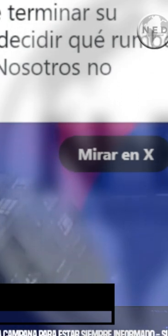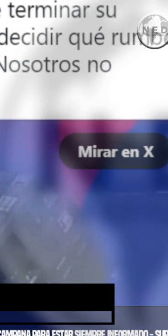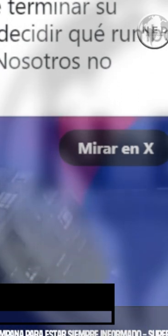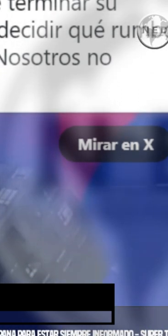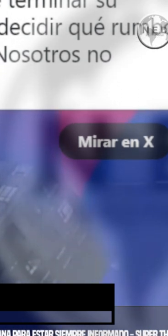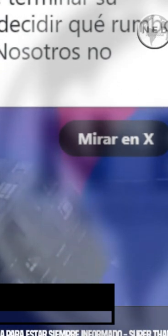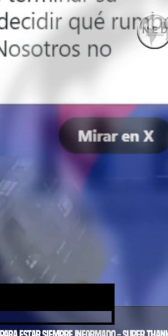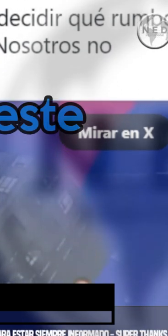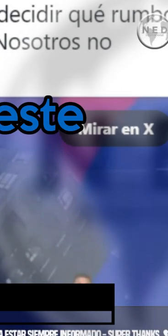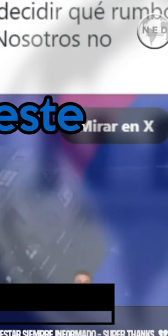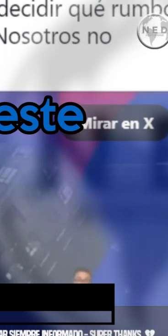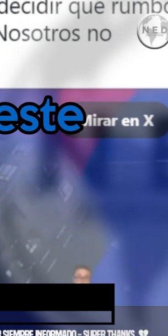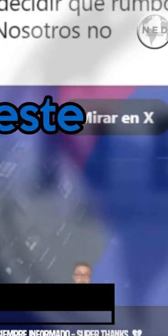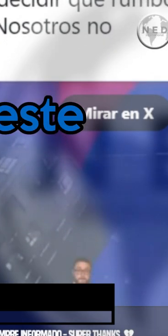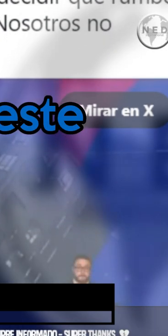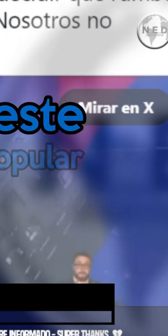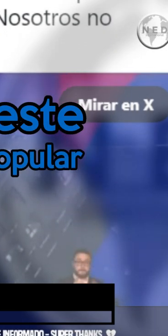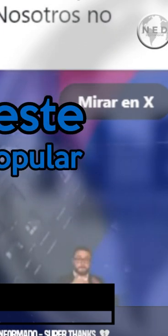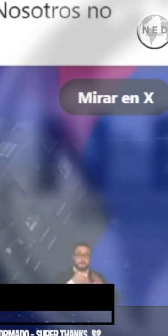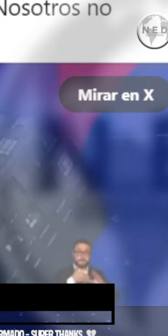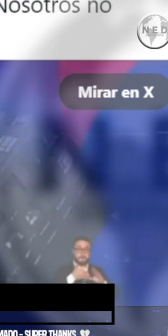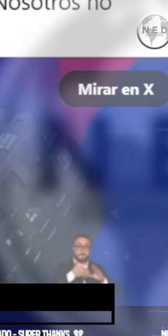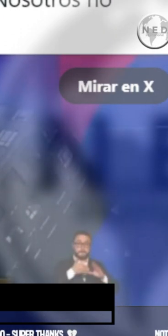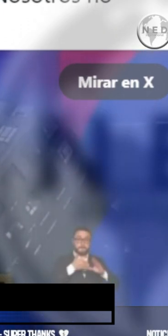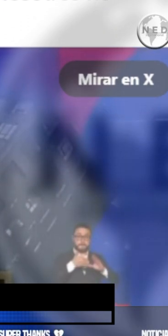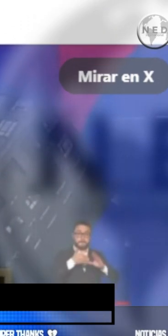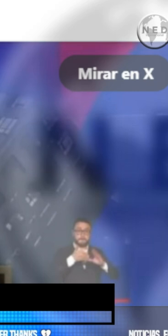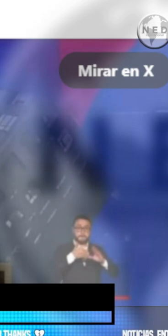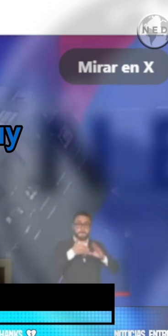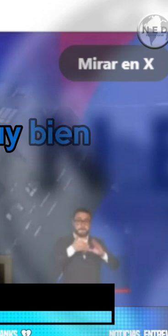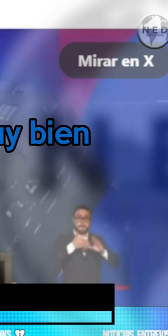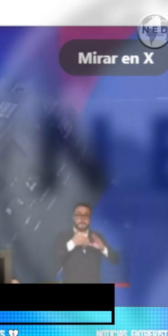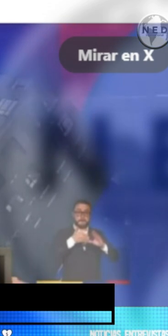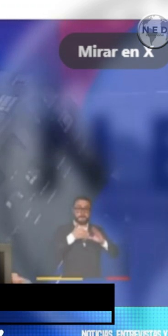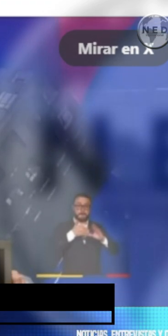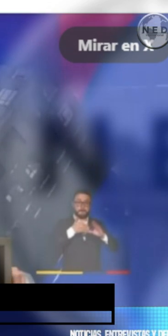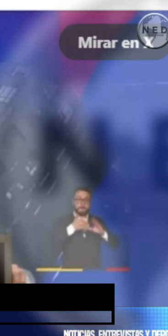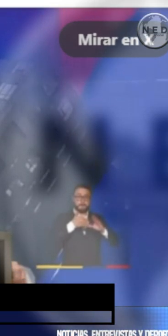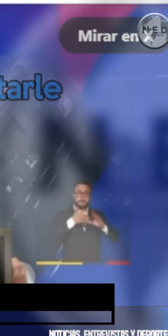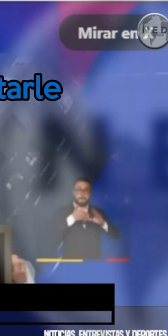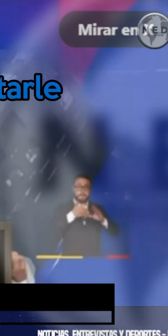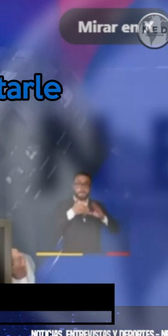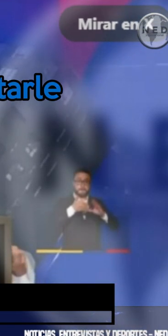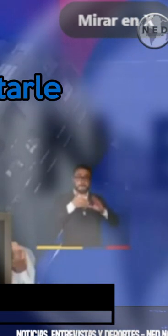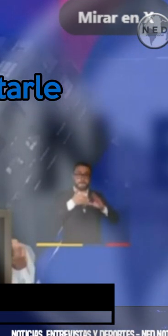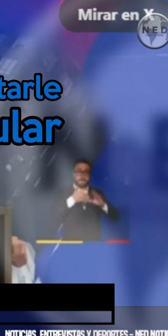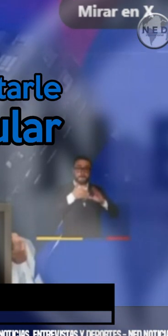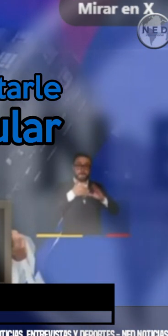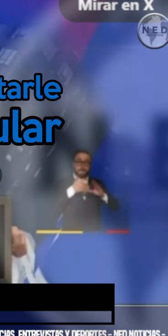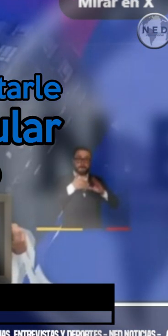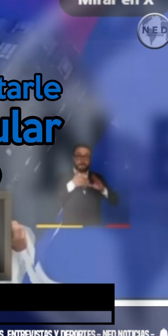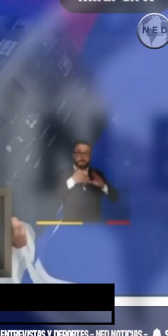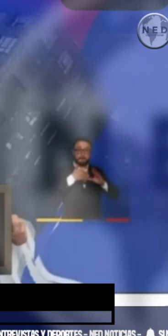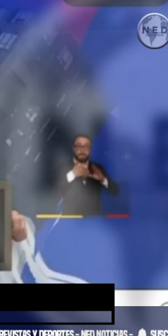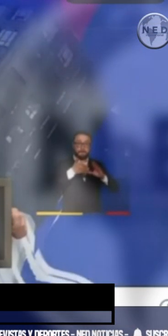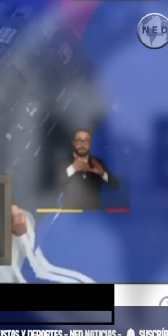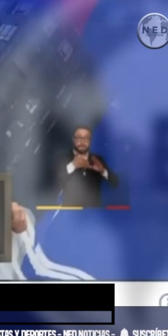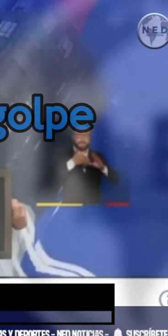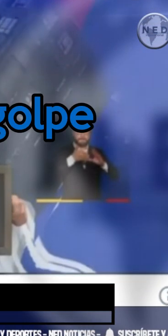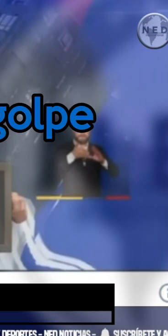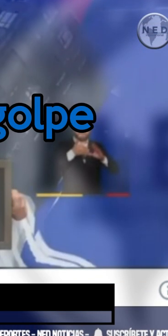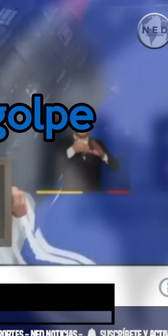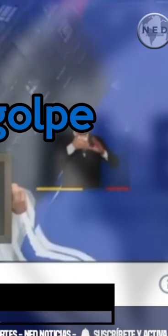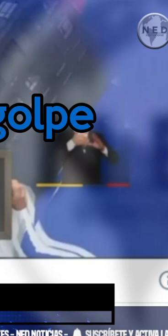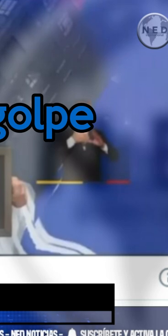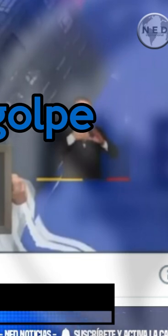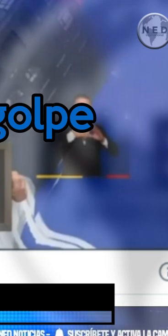infructuosamente, de quitarle a este gobierno el apoyo popular. Ellos saben muy bien, que si lograsen quitarle el apoyo popular al gobierno, aquí habría un